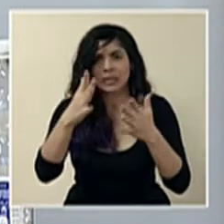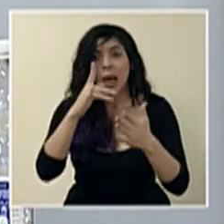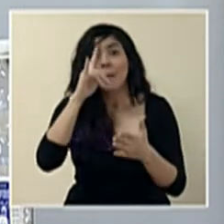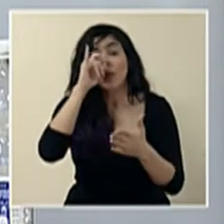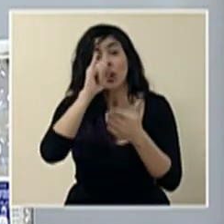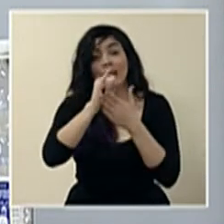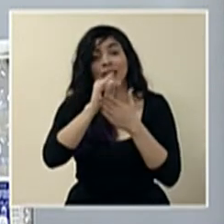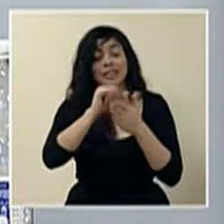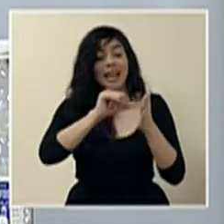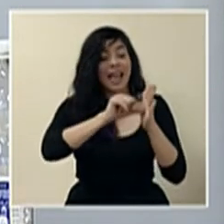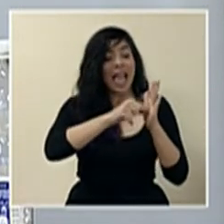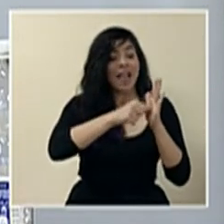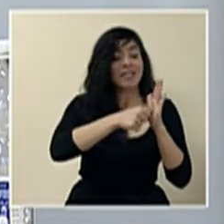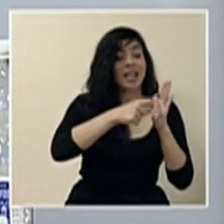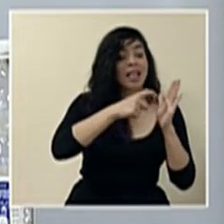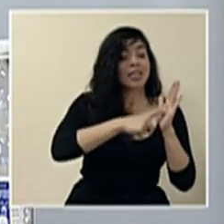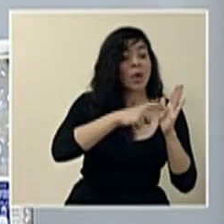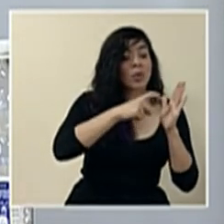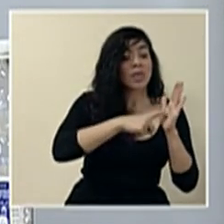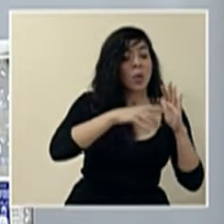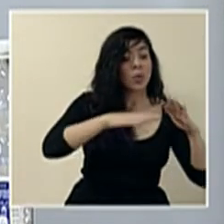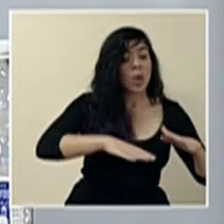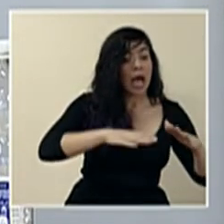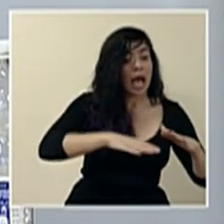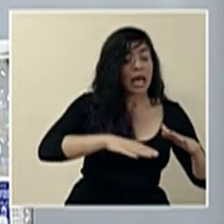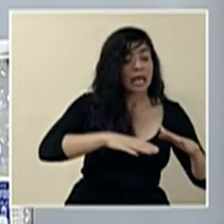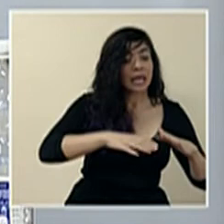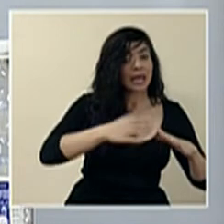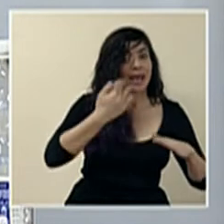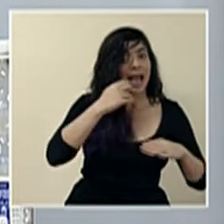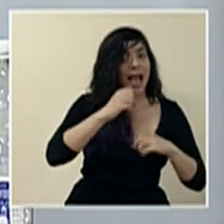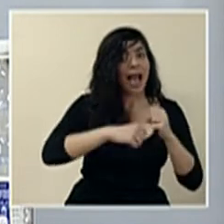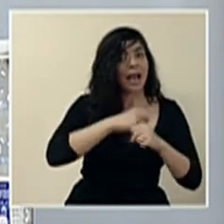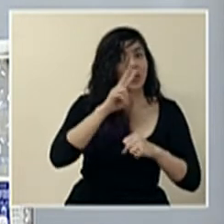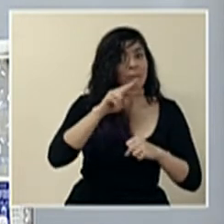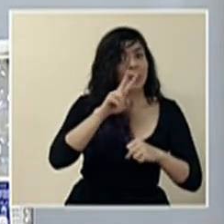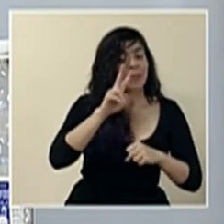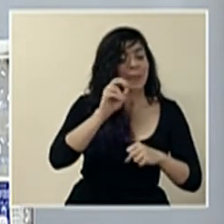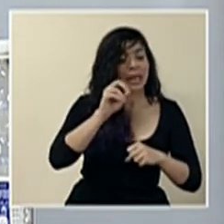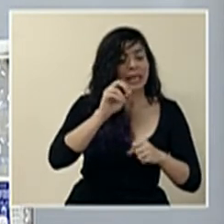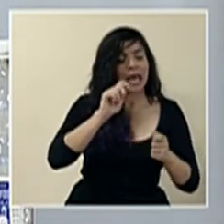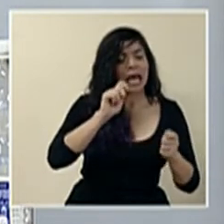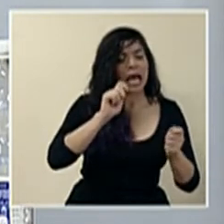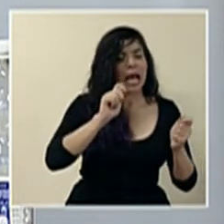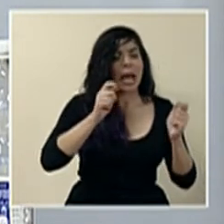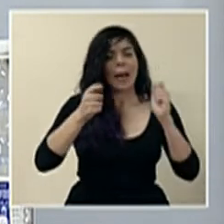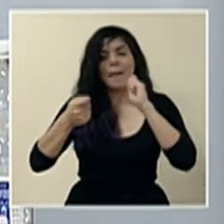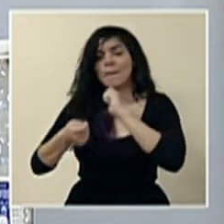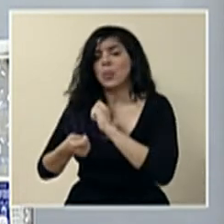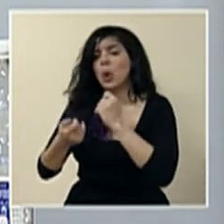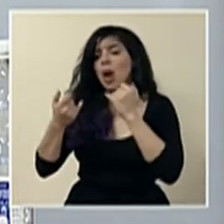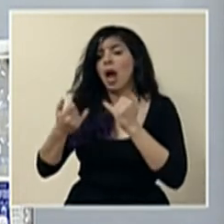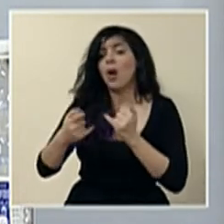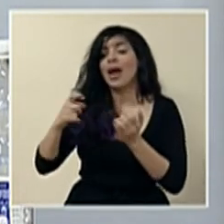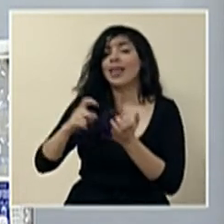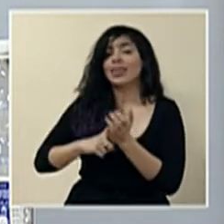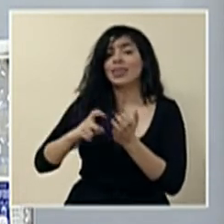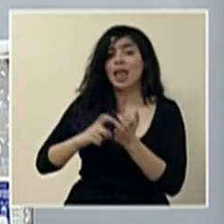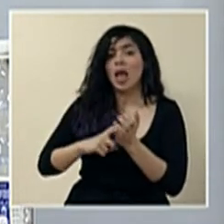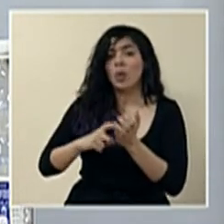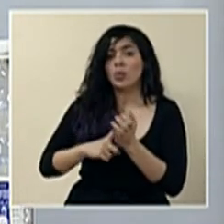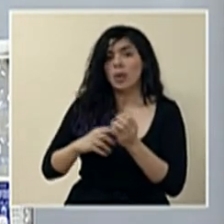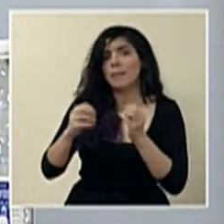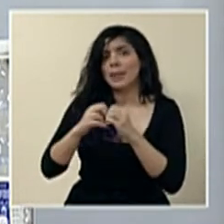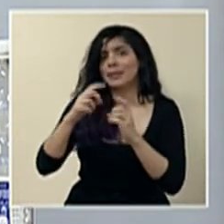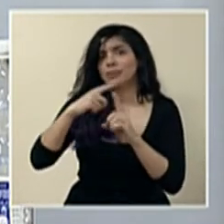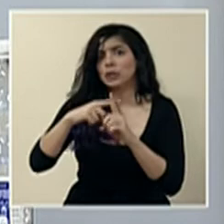el énfasis de endeudarnos en el mercado local en el año 2020 para endeudarnos en términos muy favorables